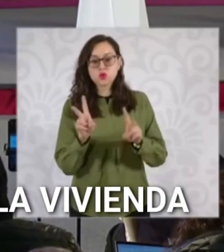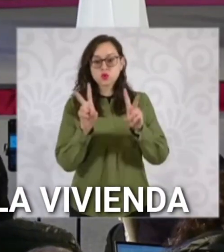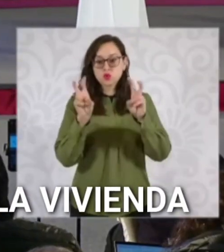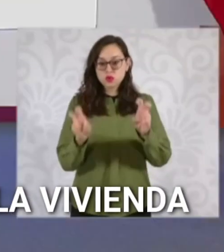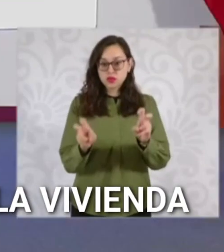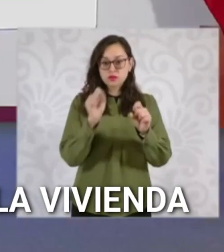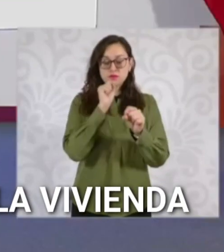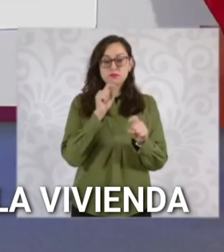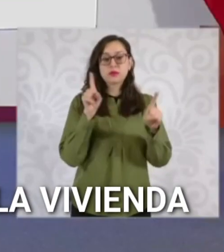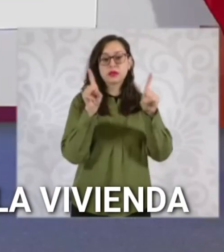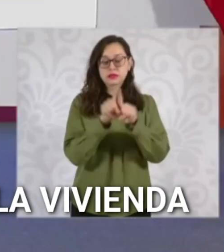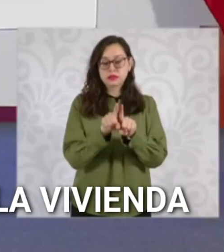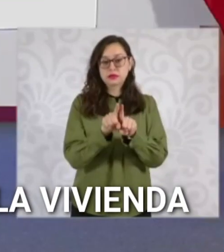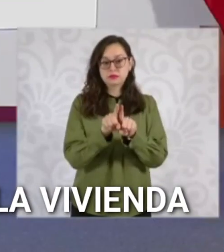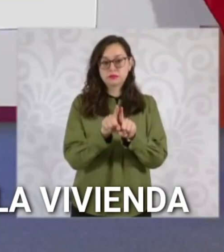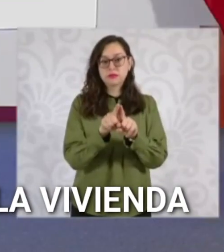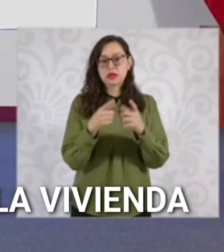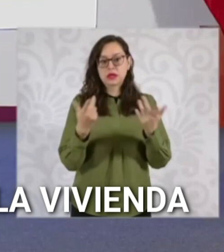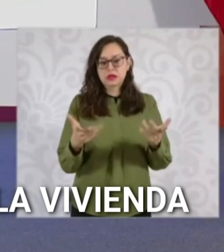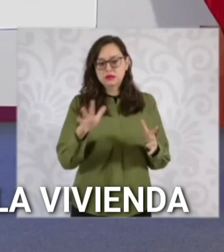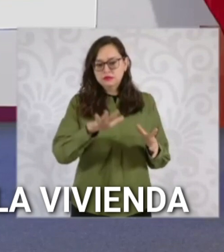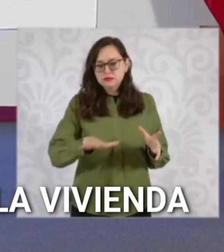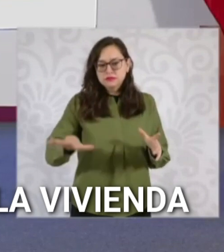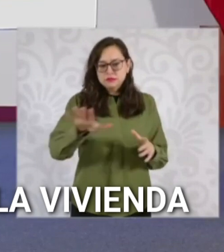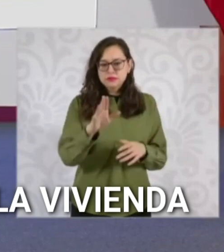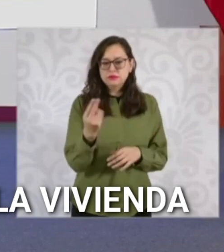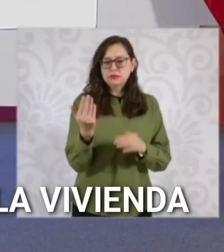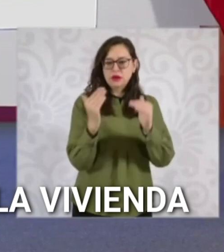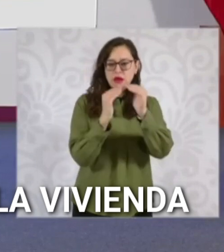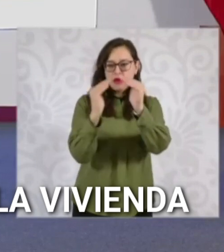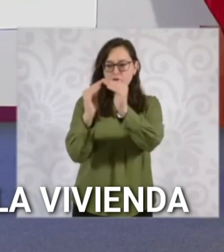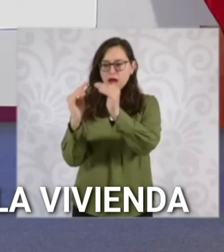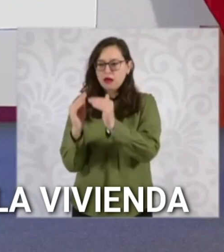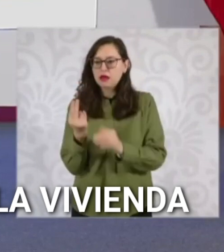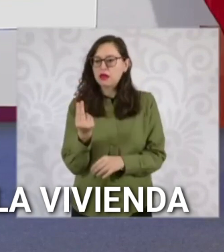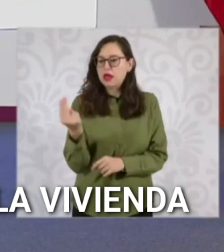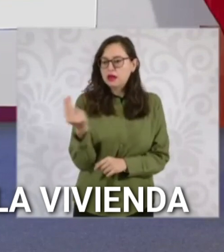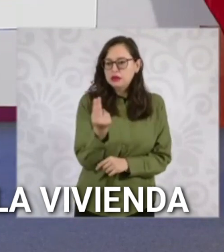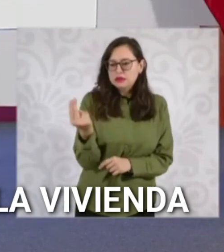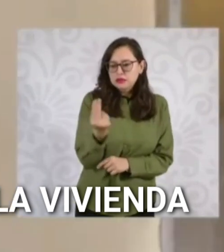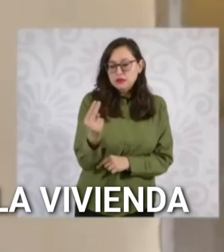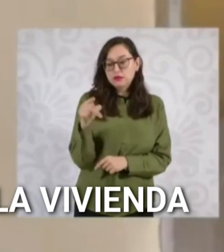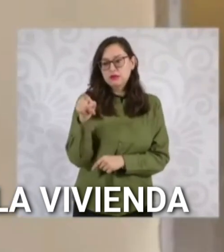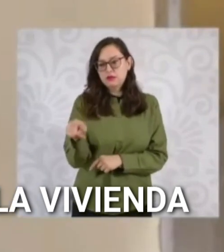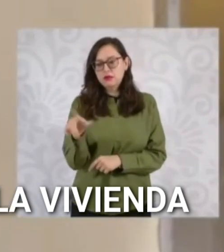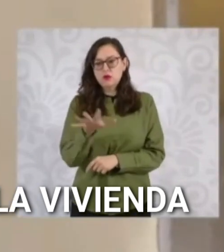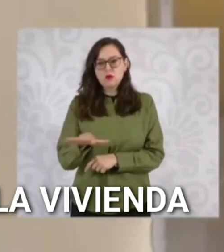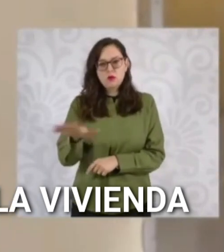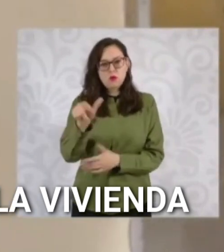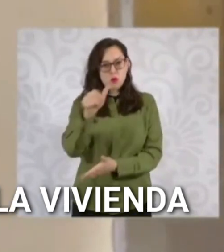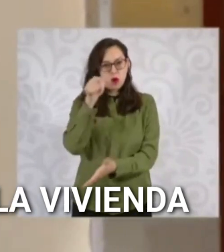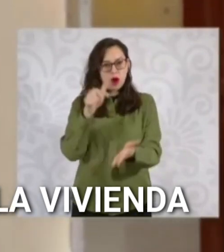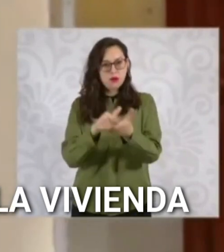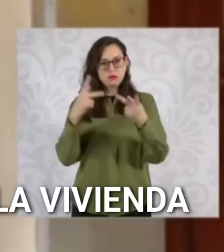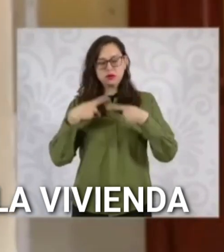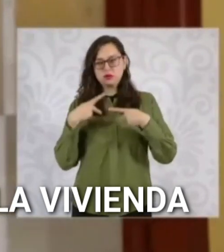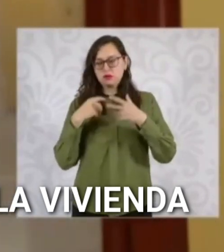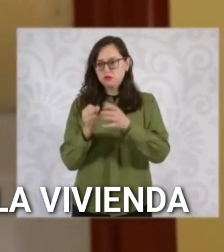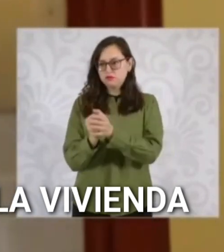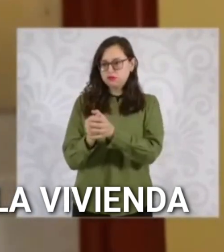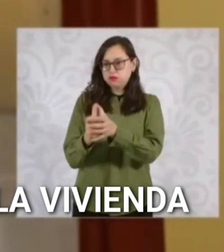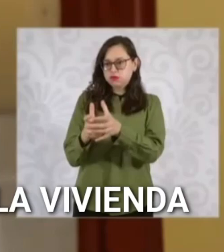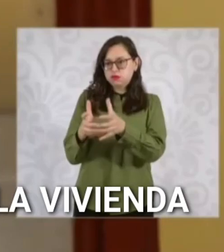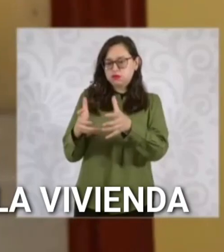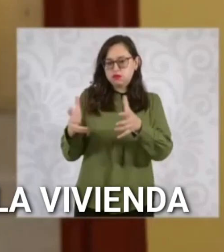a la vivienda. En la habitual mañanera del pueblo, la presidenta Claudia Sheinbaum y la titular de Sedatu, Elena Edna Vega, presentaron esta